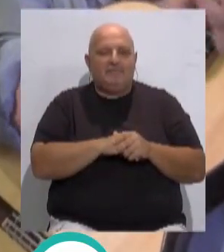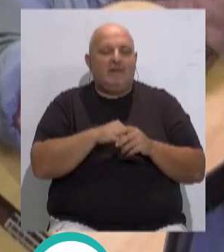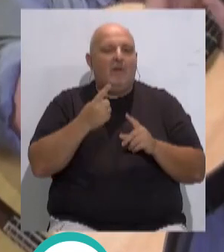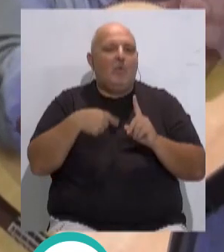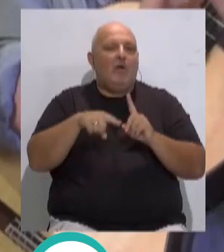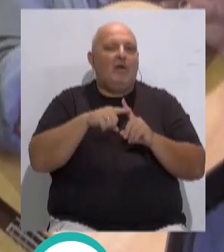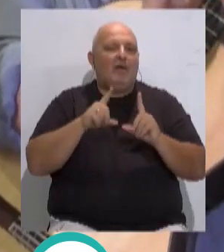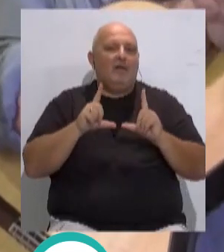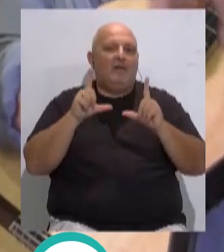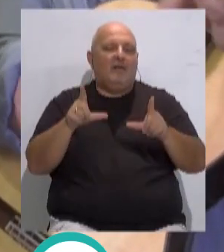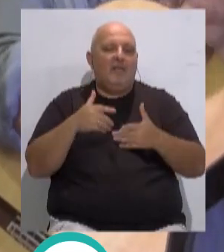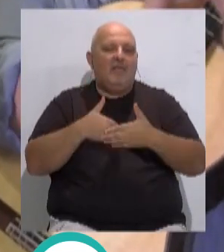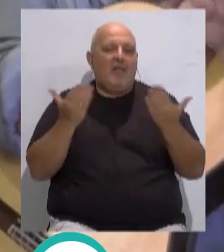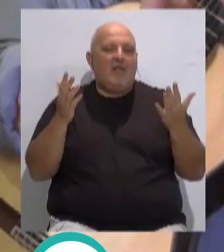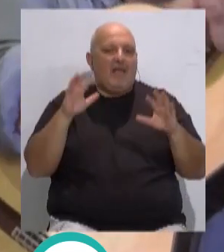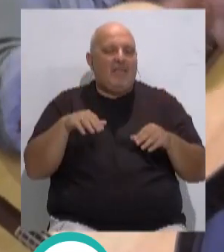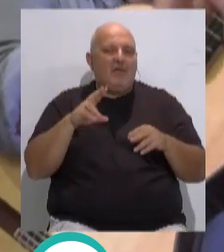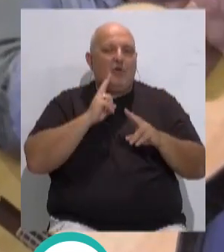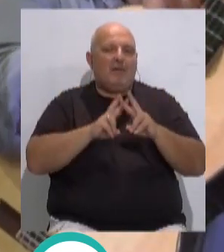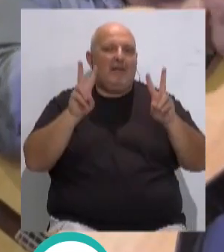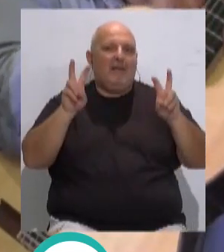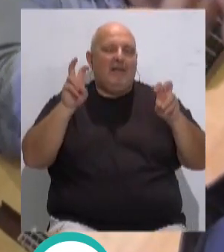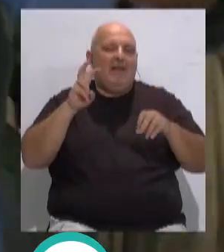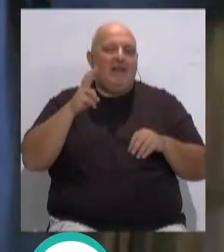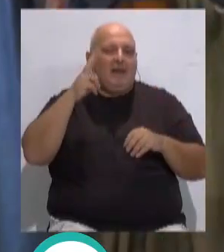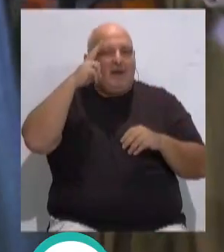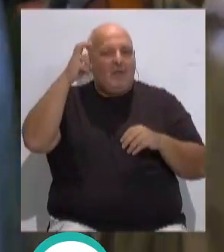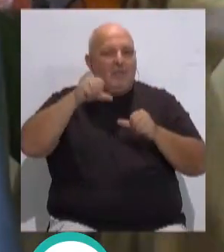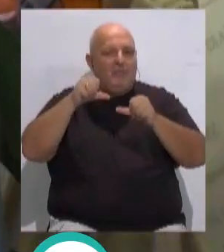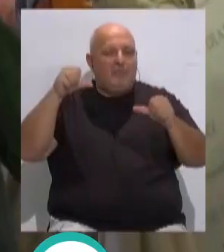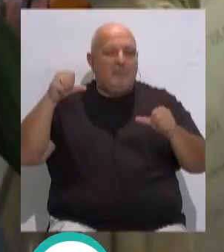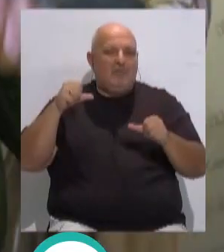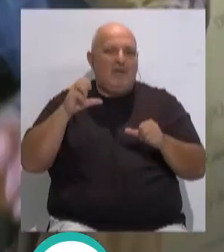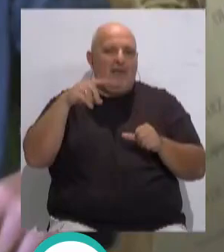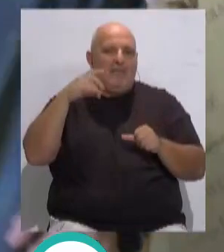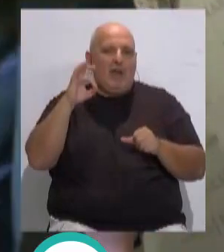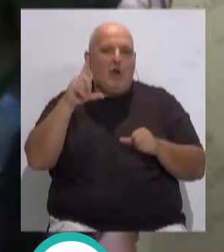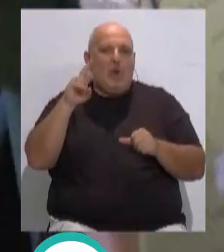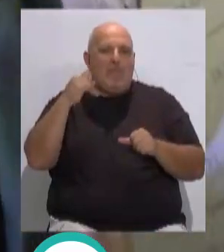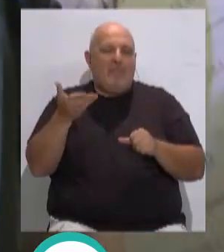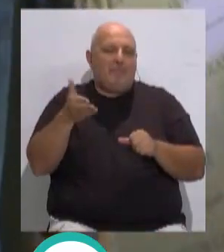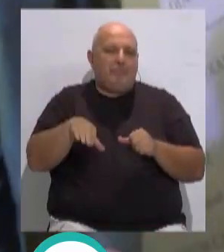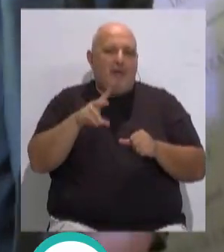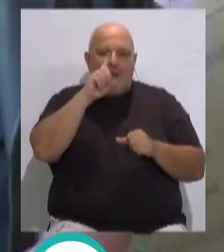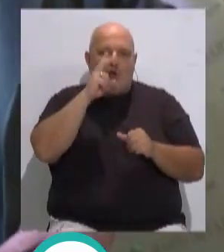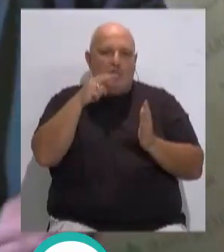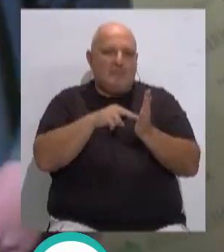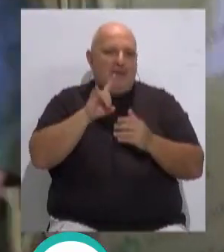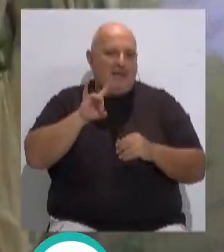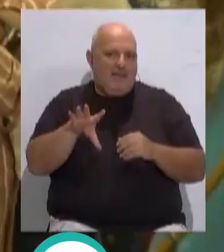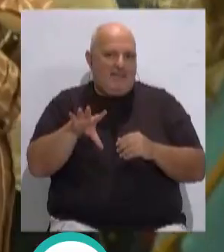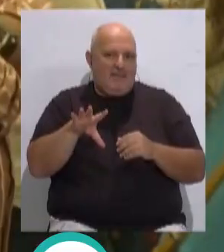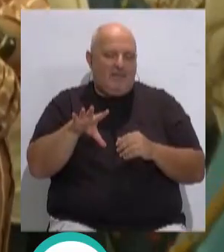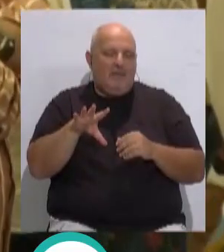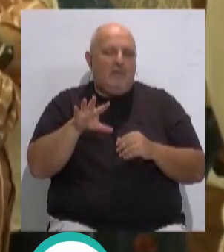Vuelve el galardón que otorga Diario de Cádiz y que lleva el nombre del recordado periodista de este medio, Emilio López, fallecido en 2015.